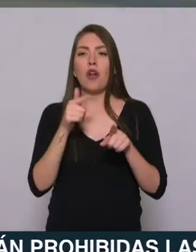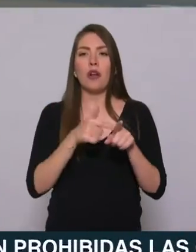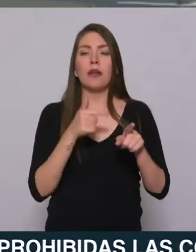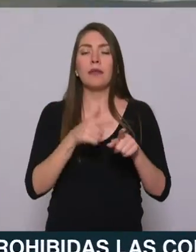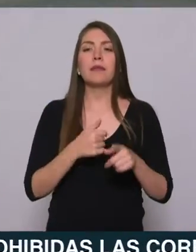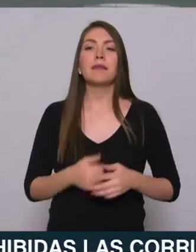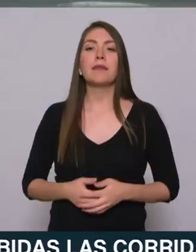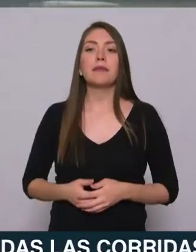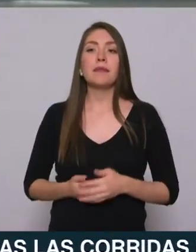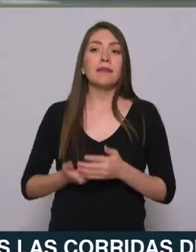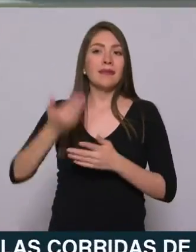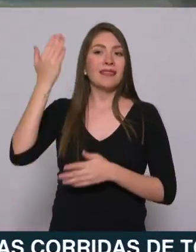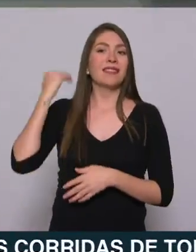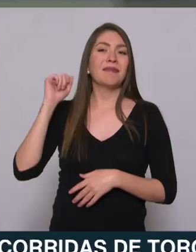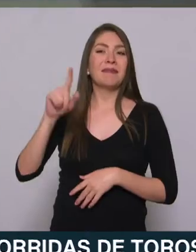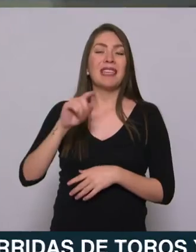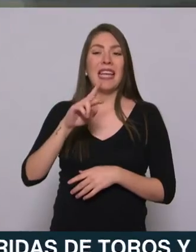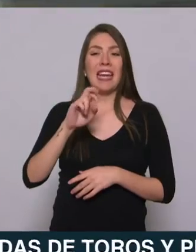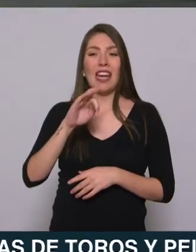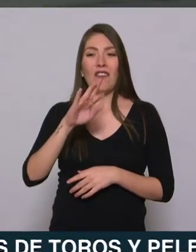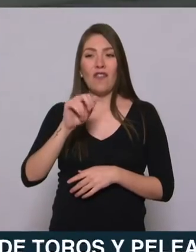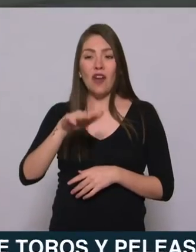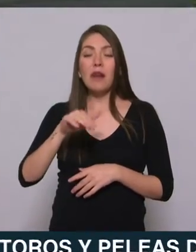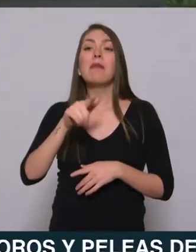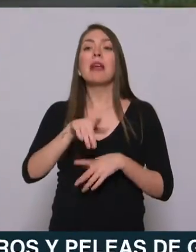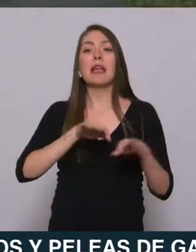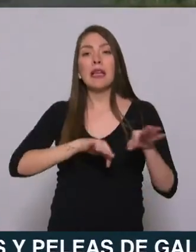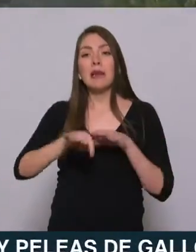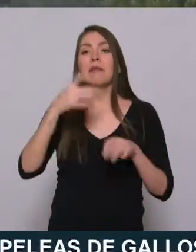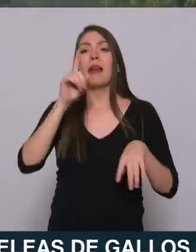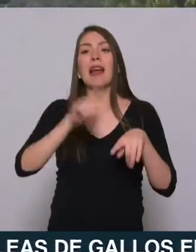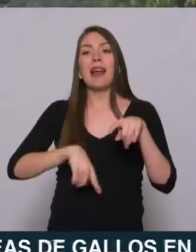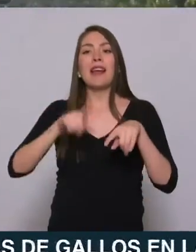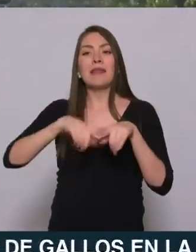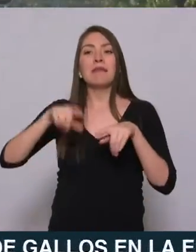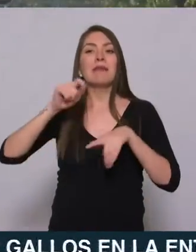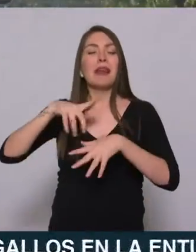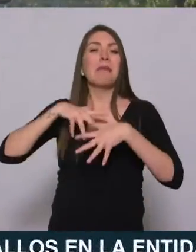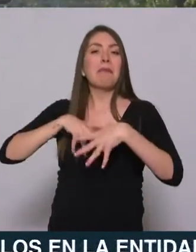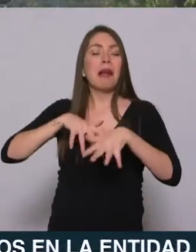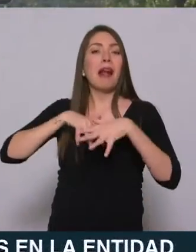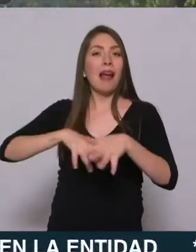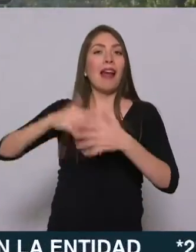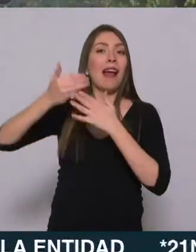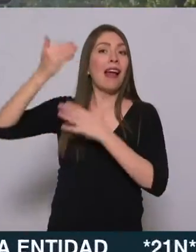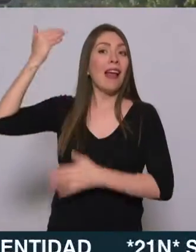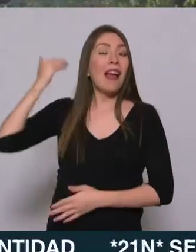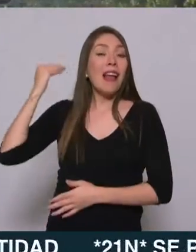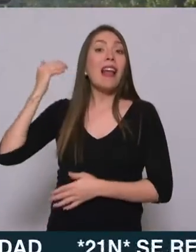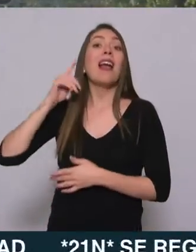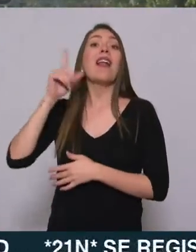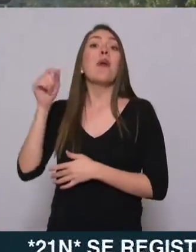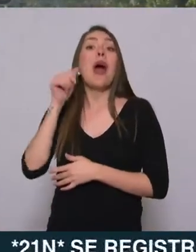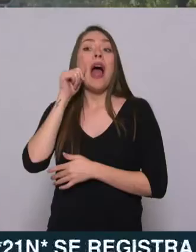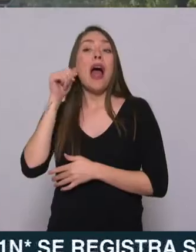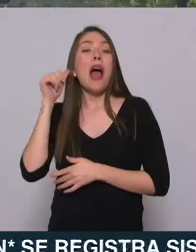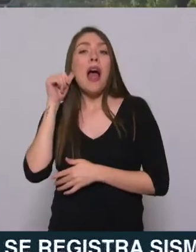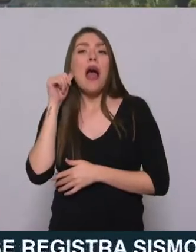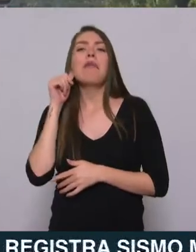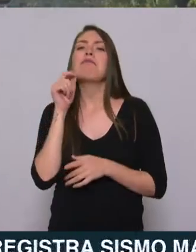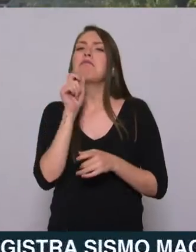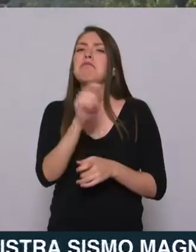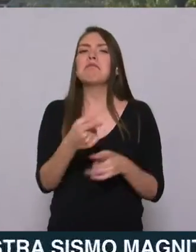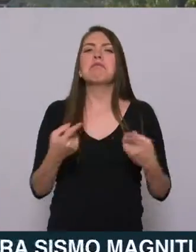pasados se trabajó en algunos basamentos para restaurar los daños de las marchas anteriores, pero después de la del día de ayer, quedaron en las